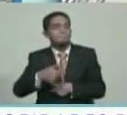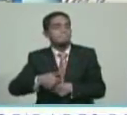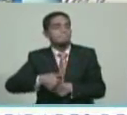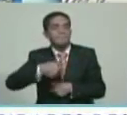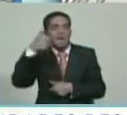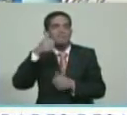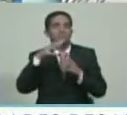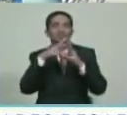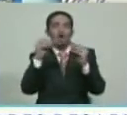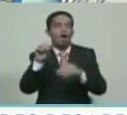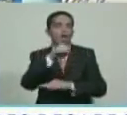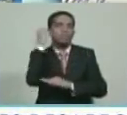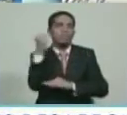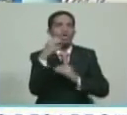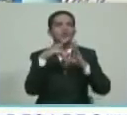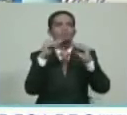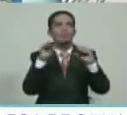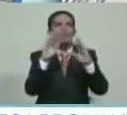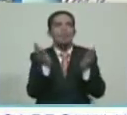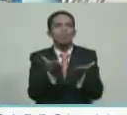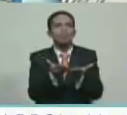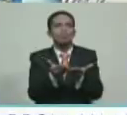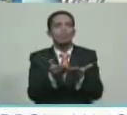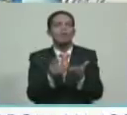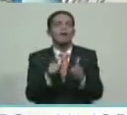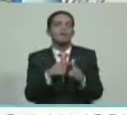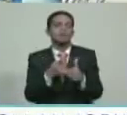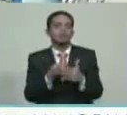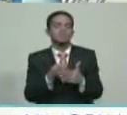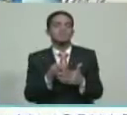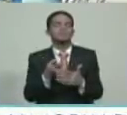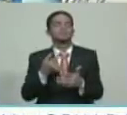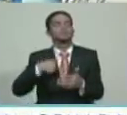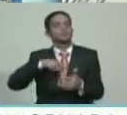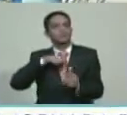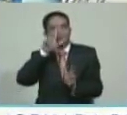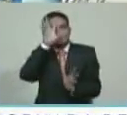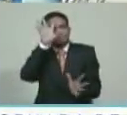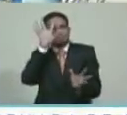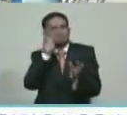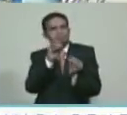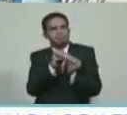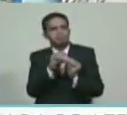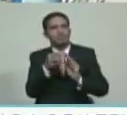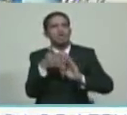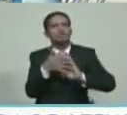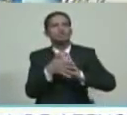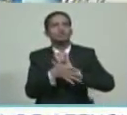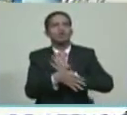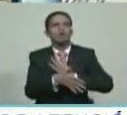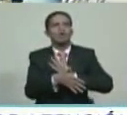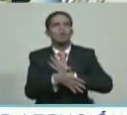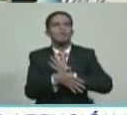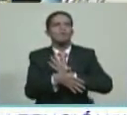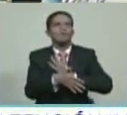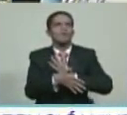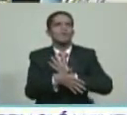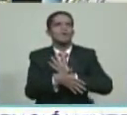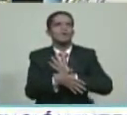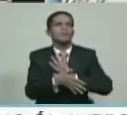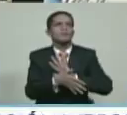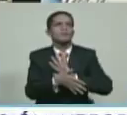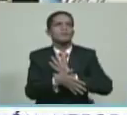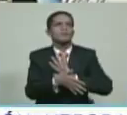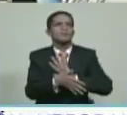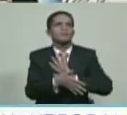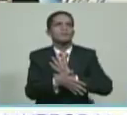mundo, ustedes ven cómo cuando se hacen ese tipo de análisis a nivel de los llamados focus groups